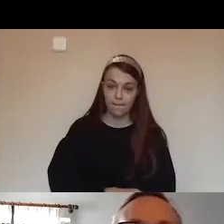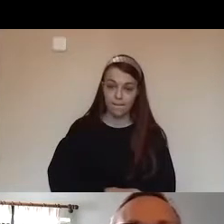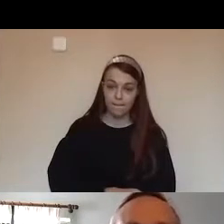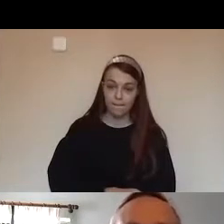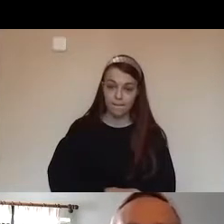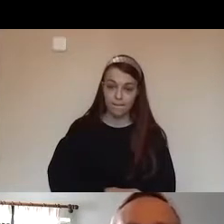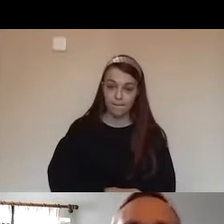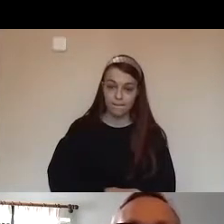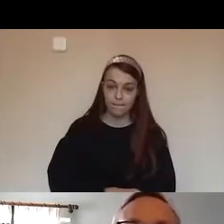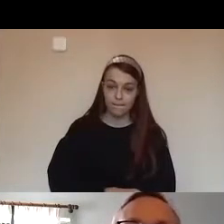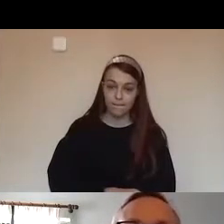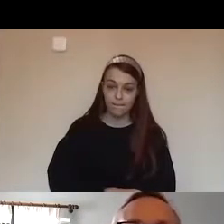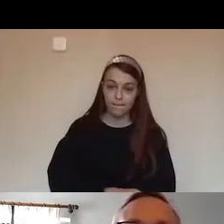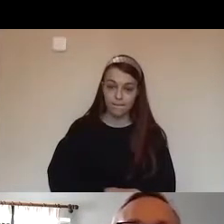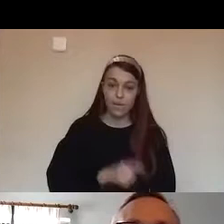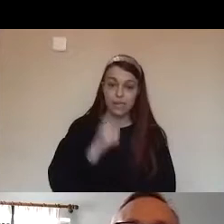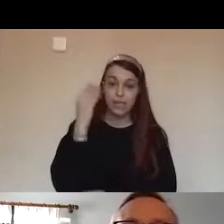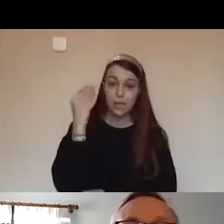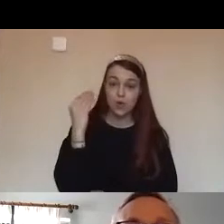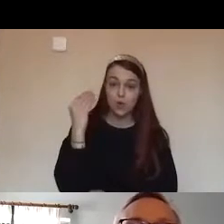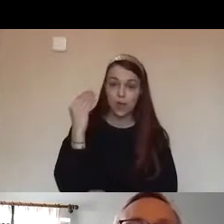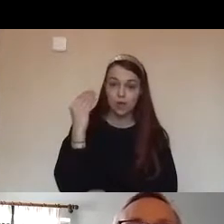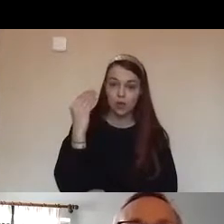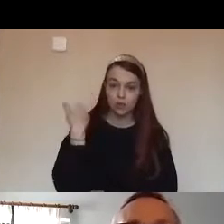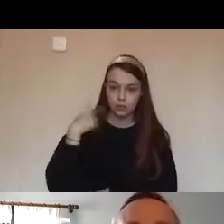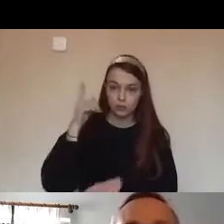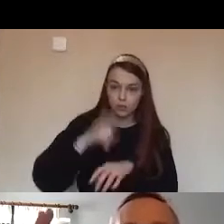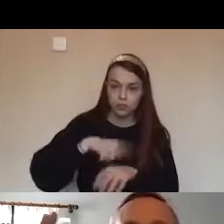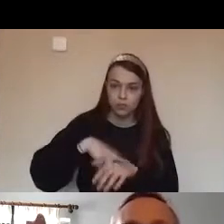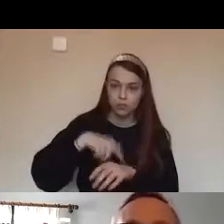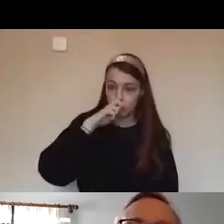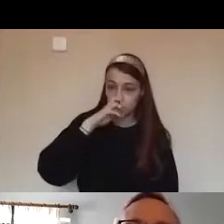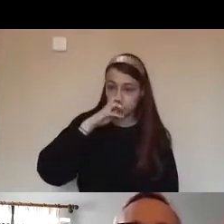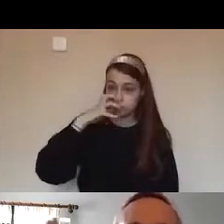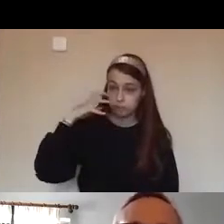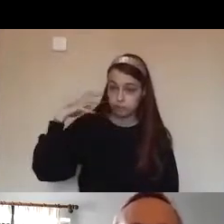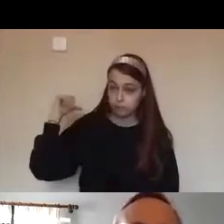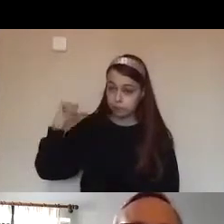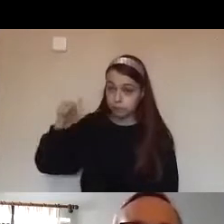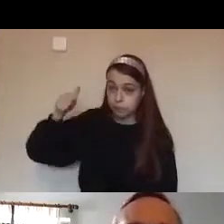que en este monumento que lleva ahí tantos años,